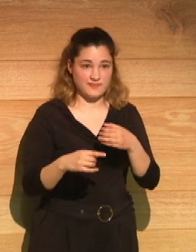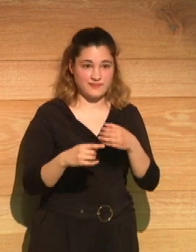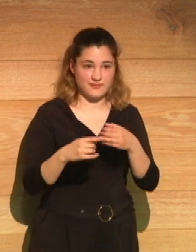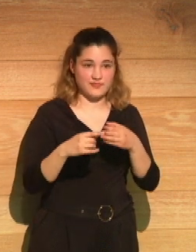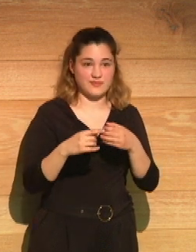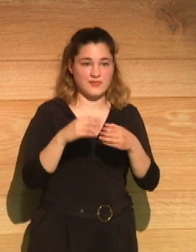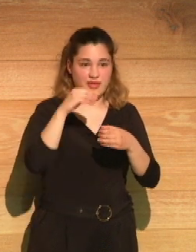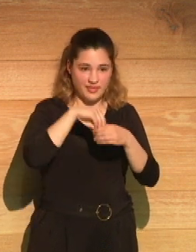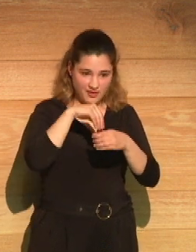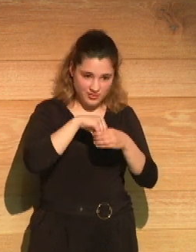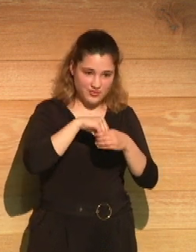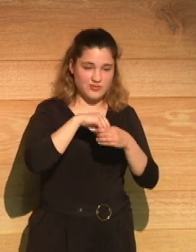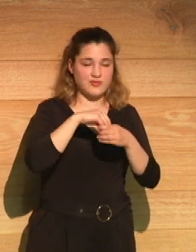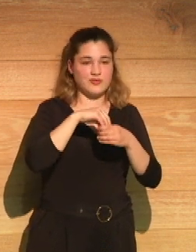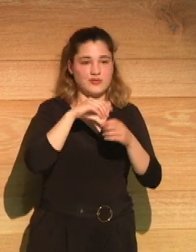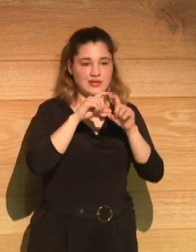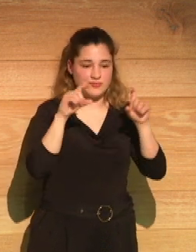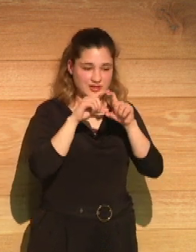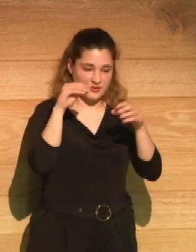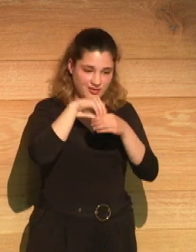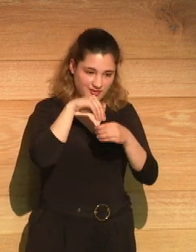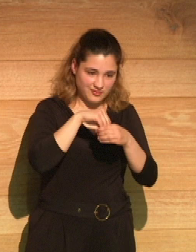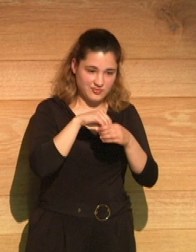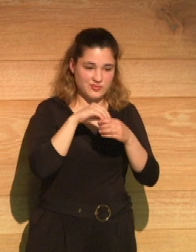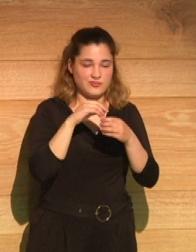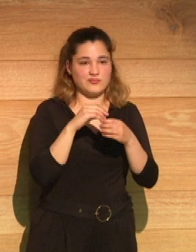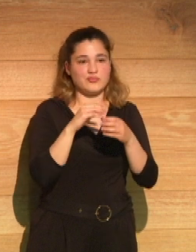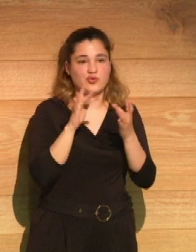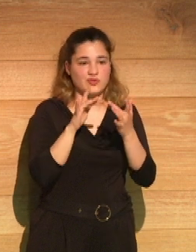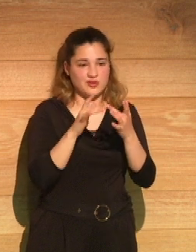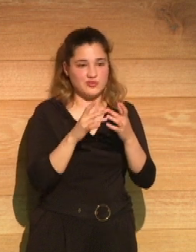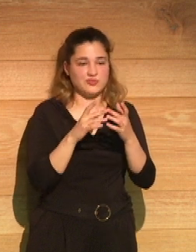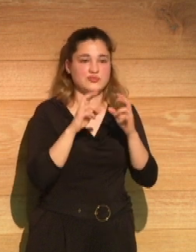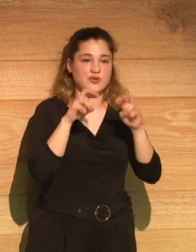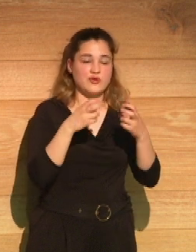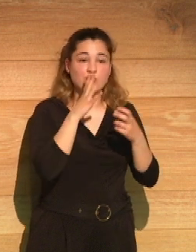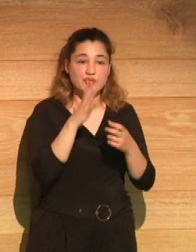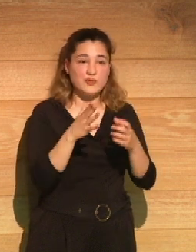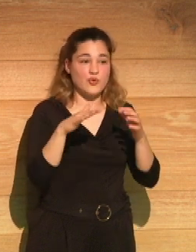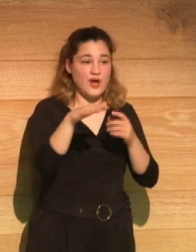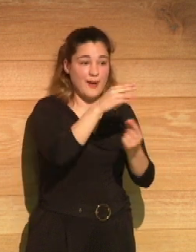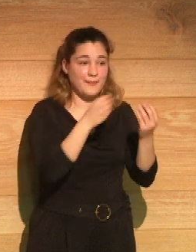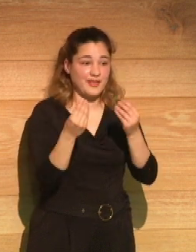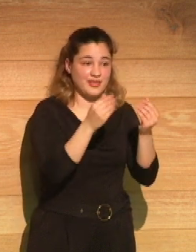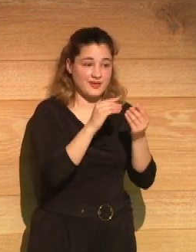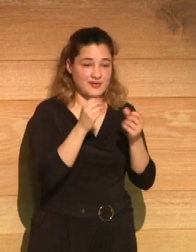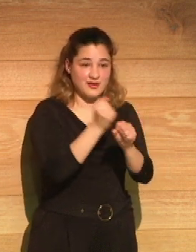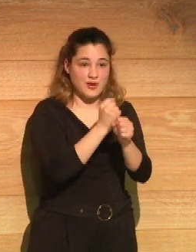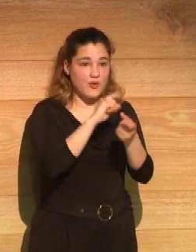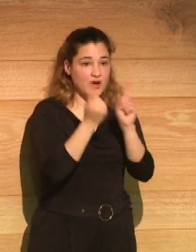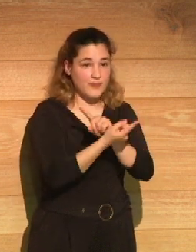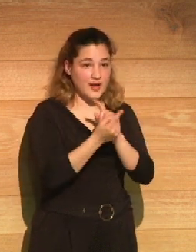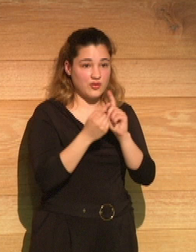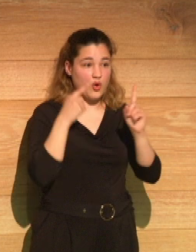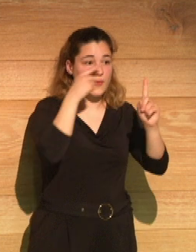relaciones dentro de los museos, dentro de nuestras instituciones, porque nuestros ambientes de trabajo han cambiado, nuestras prioridades han